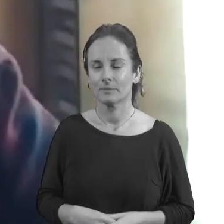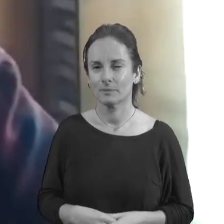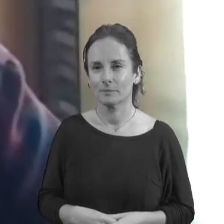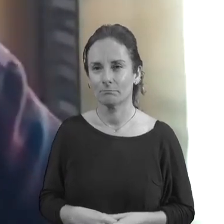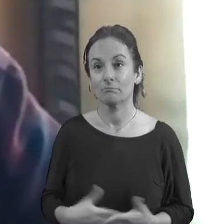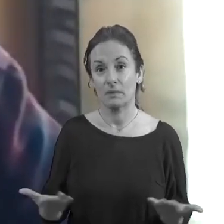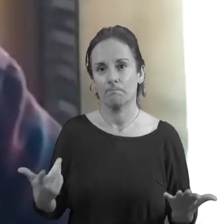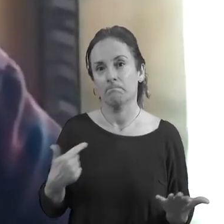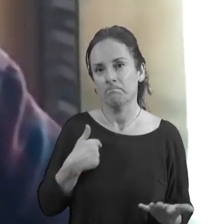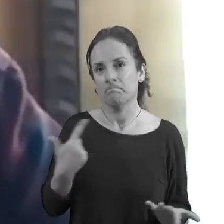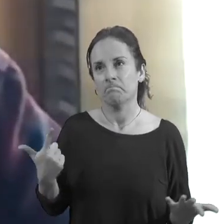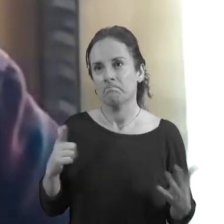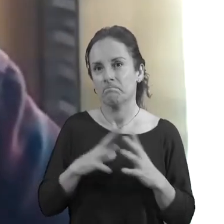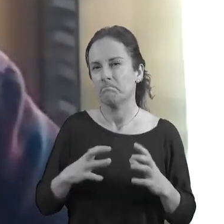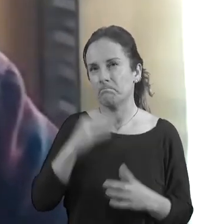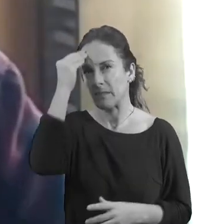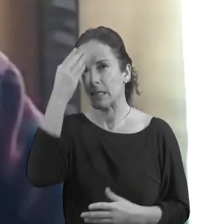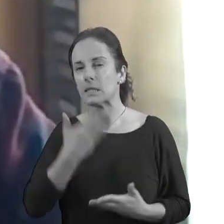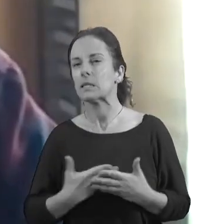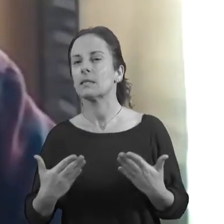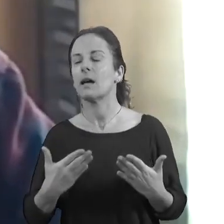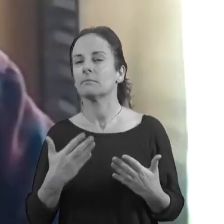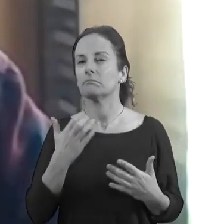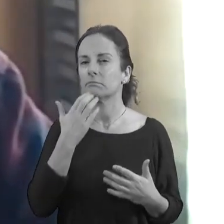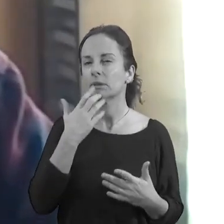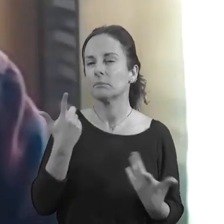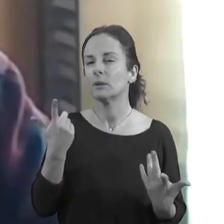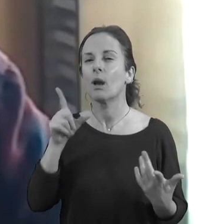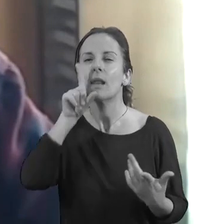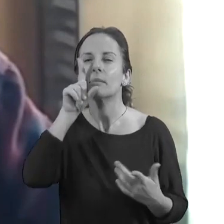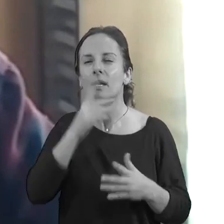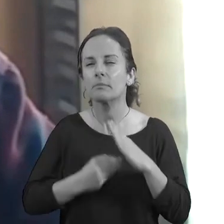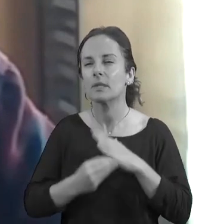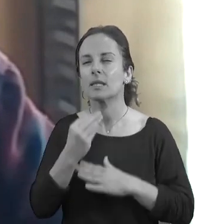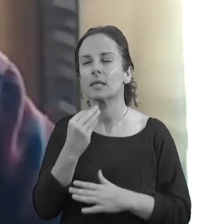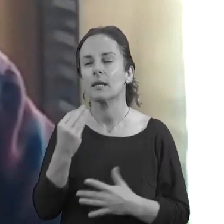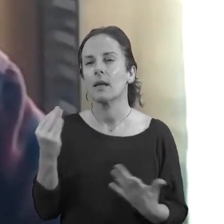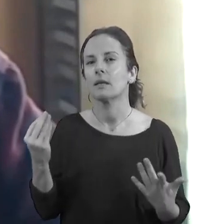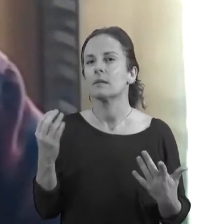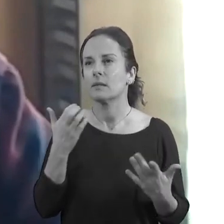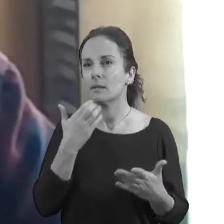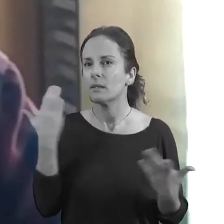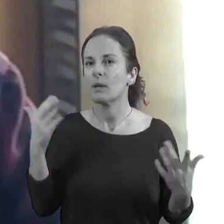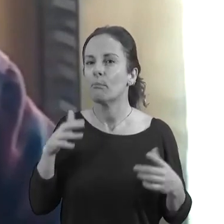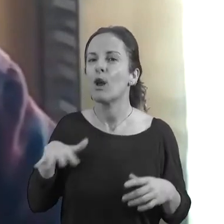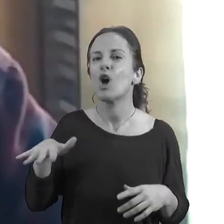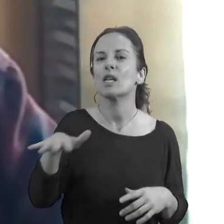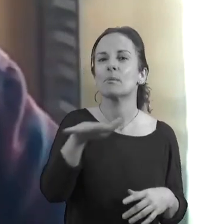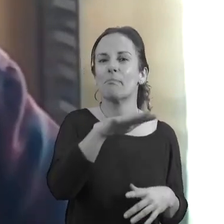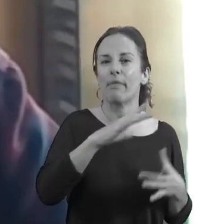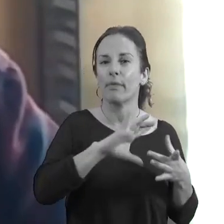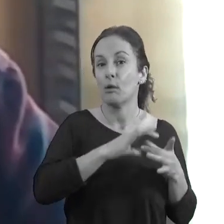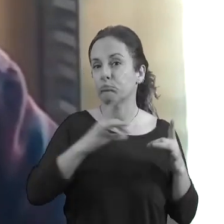a mí me gusta pensar, por ejemplo, en nuestras maternidades y pensar en todos los espacios de intersección que hay,